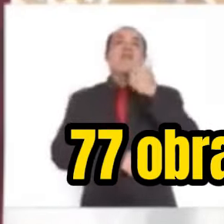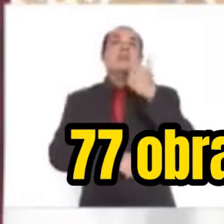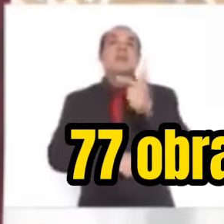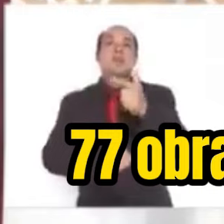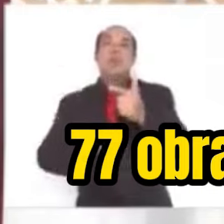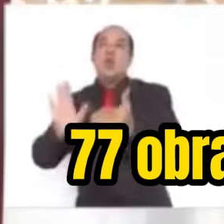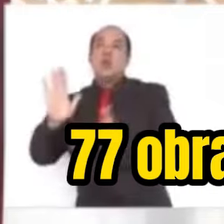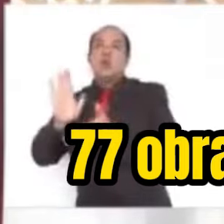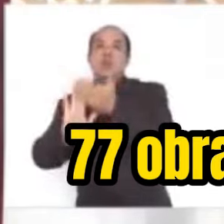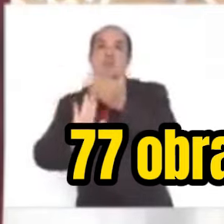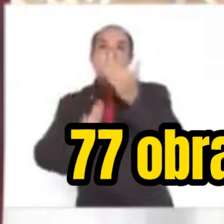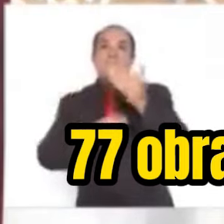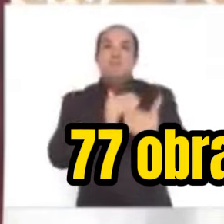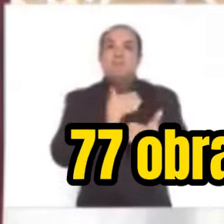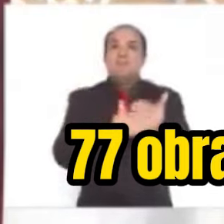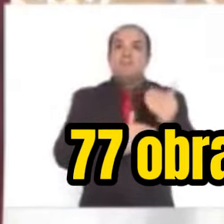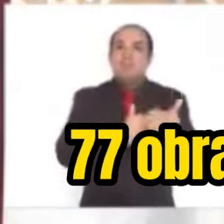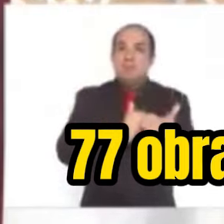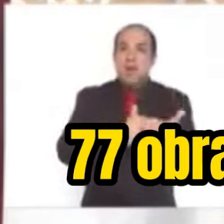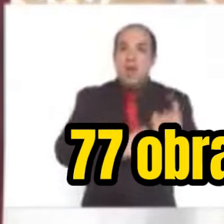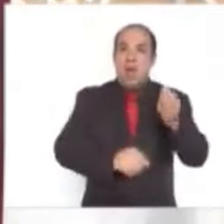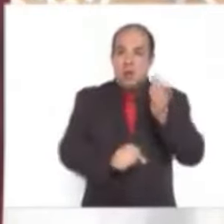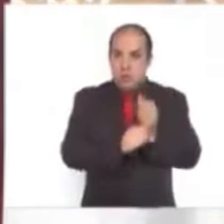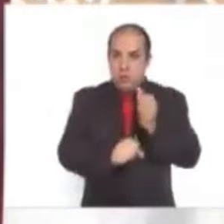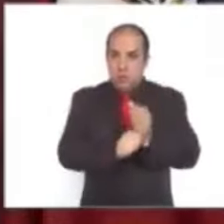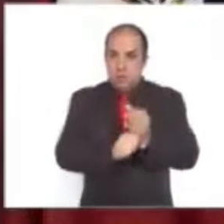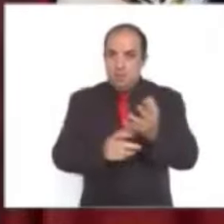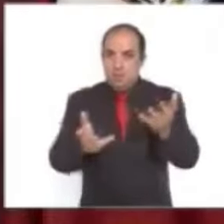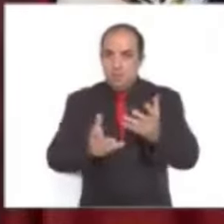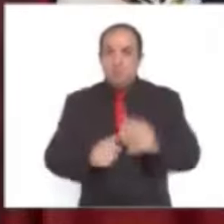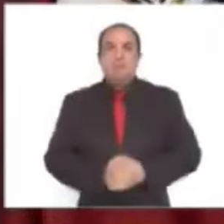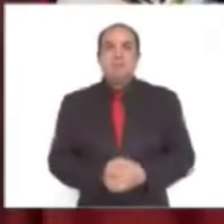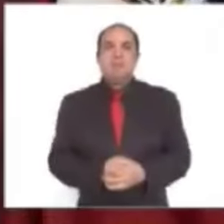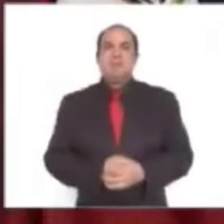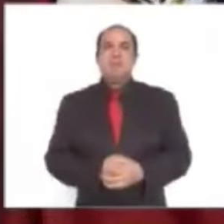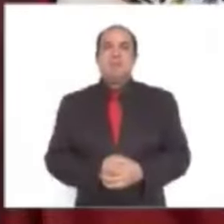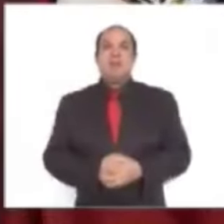77 obras en proceso de construcción en este momento. O sea,